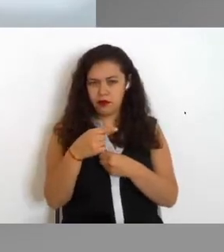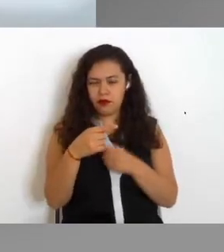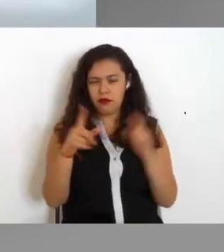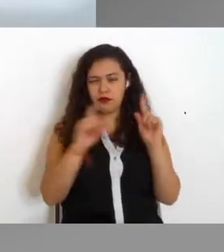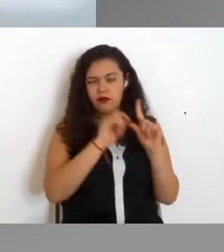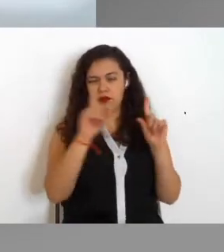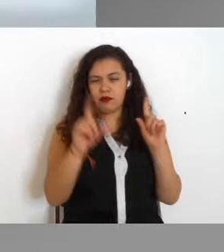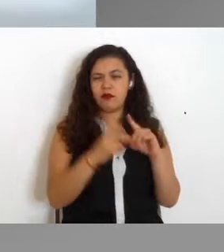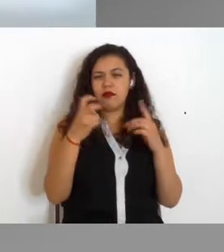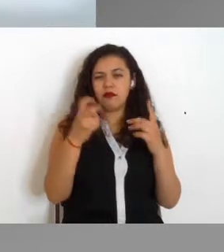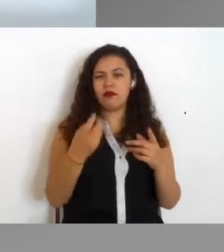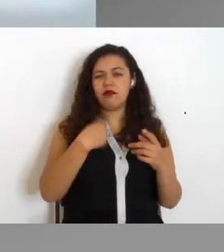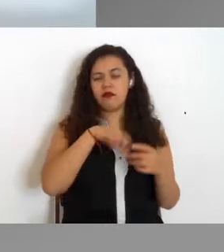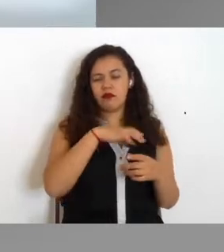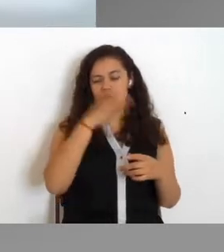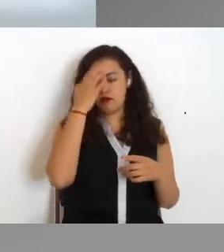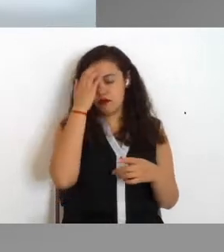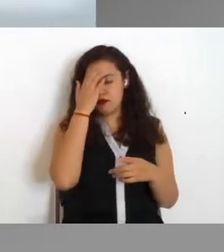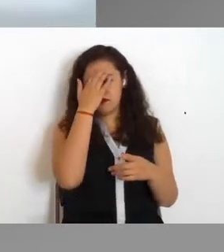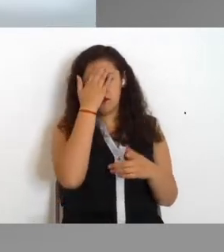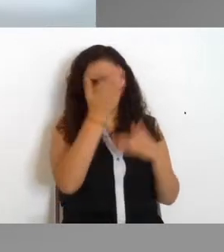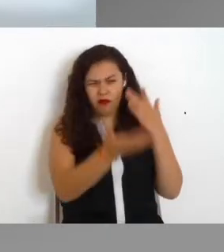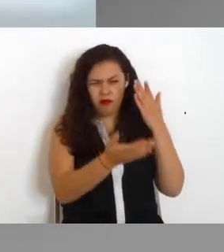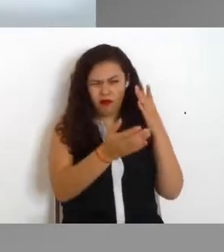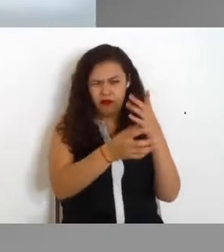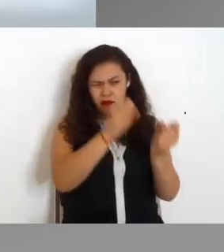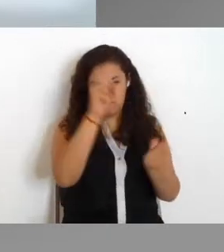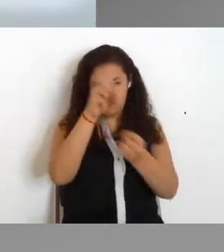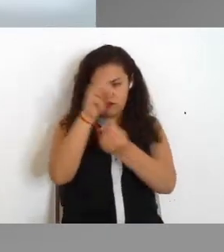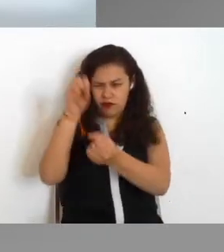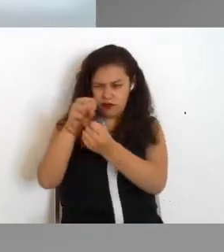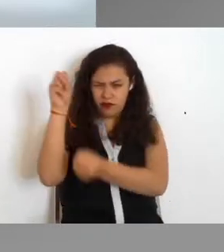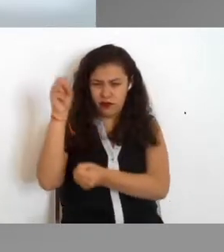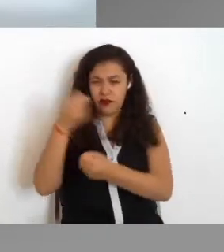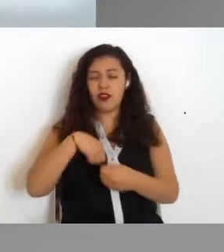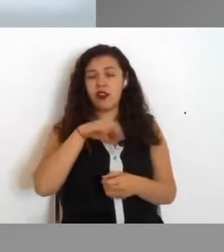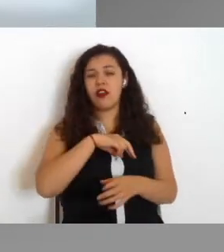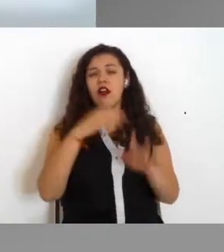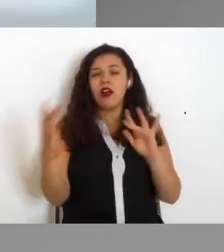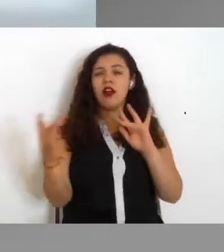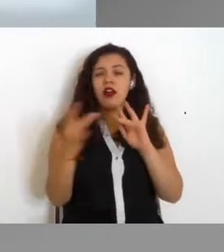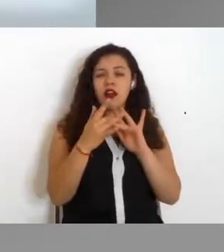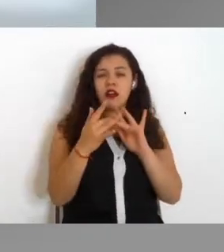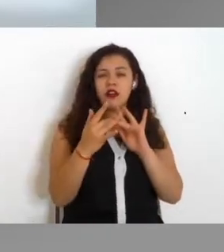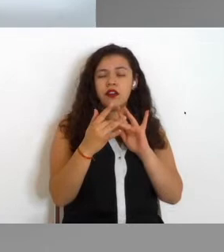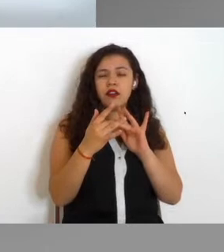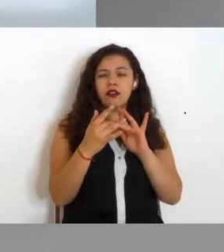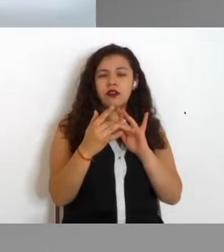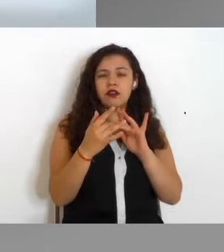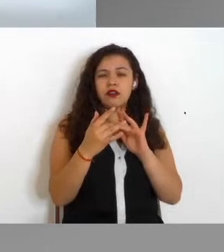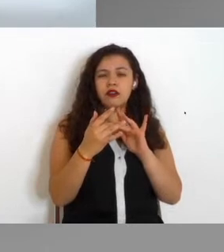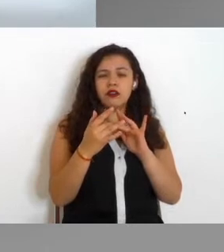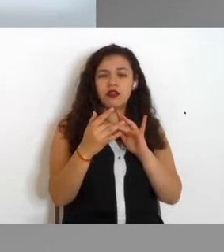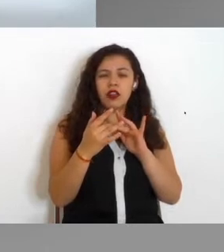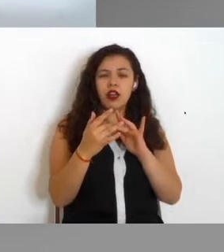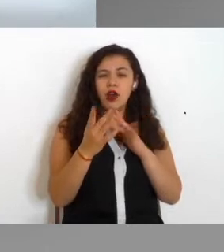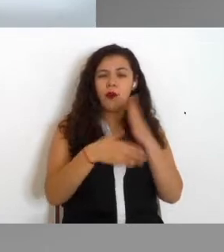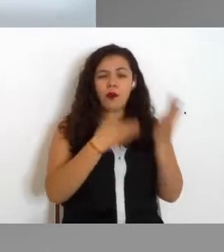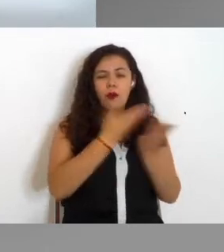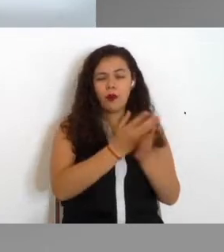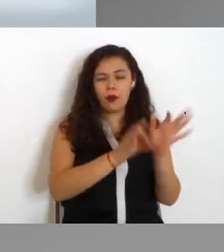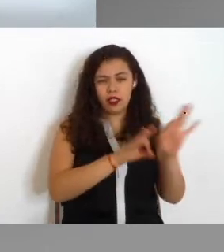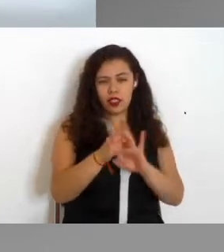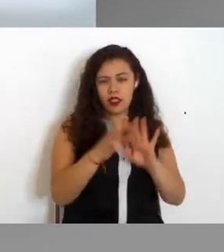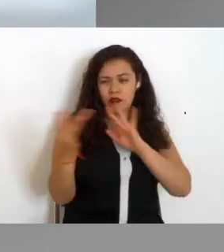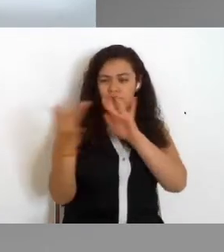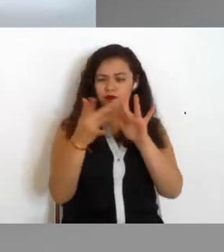el conocernos nos va a permitir vincular ya opciones de trabajo concretas,